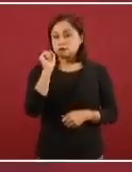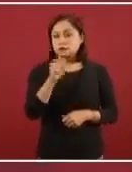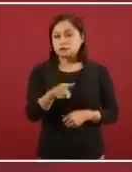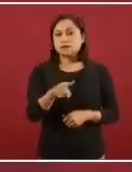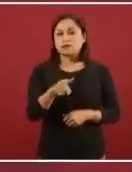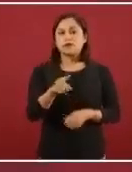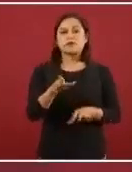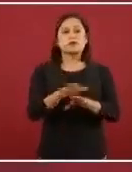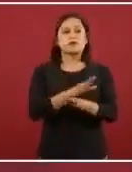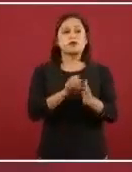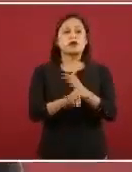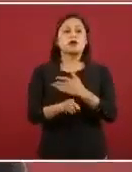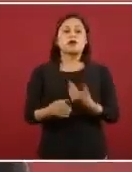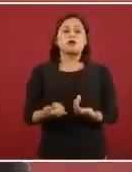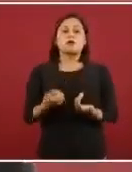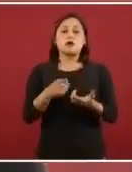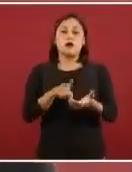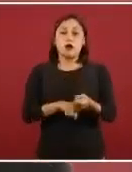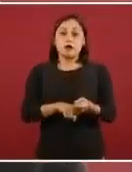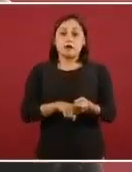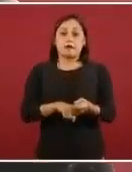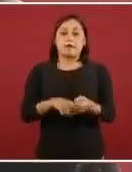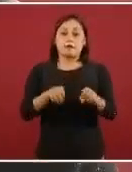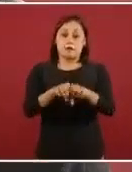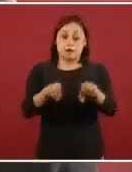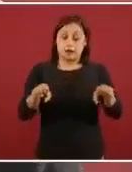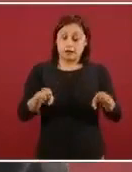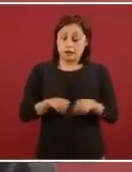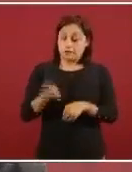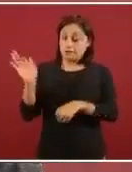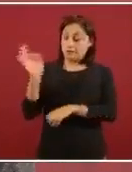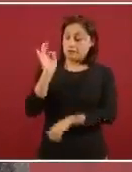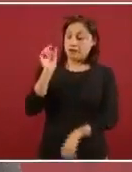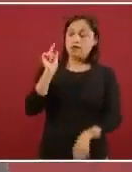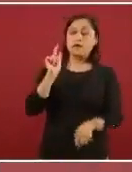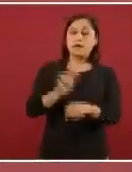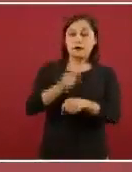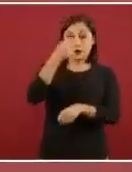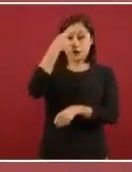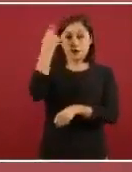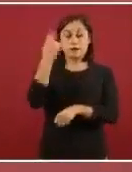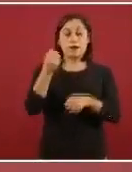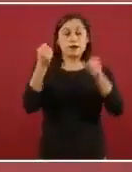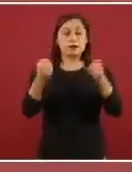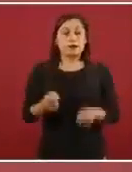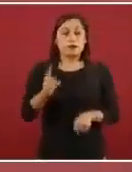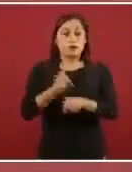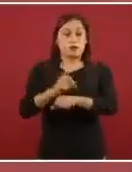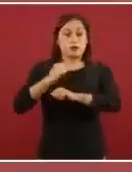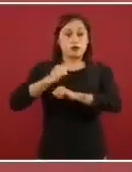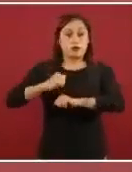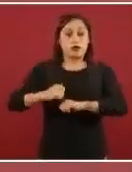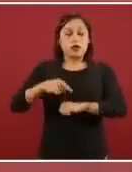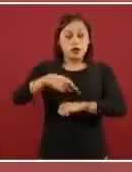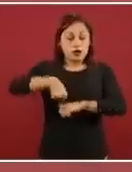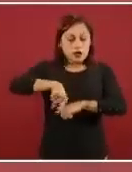el Gabinete de Seguridad del Gobierno Federal hace su trabajo.